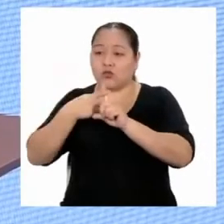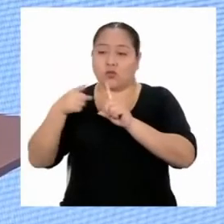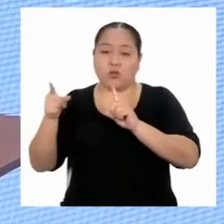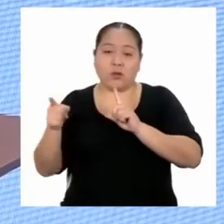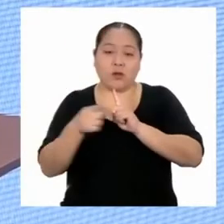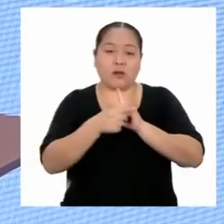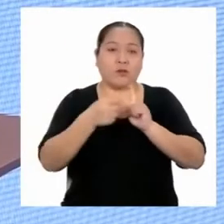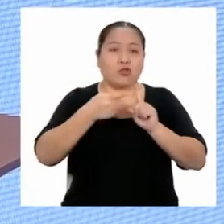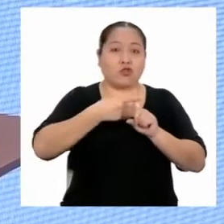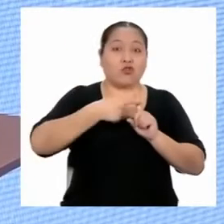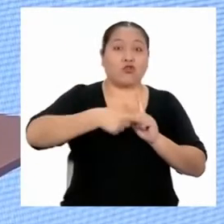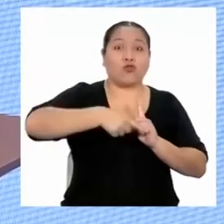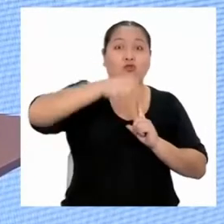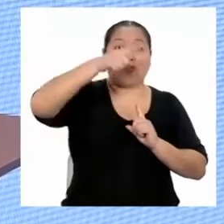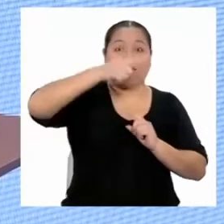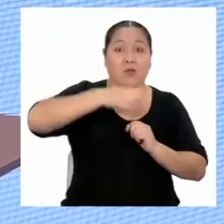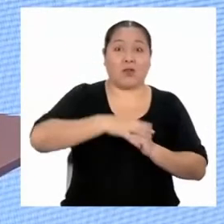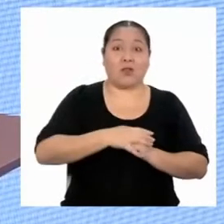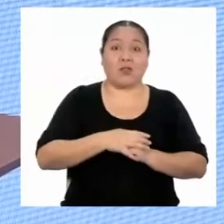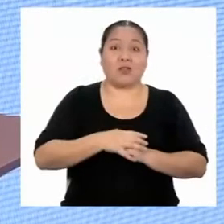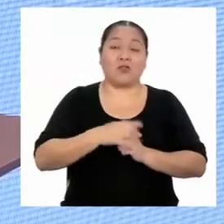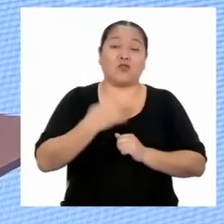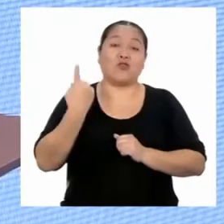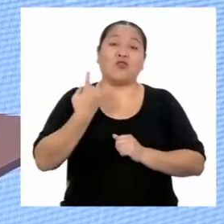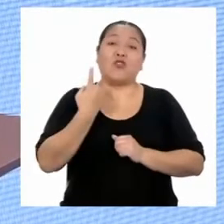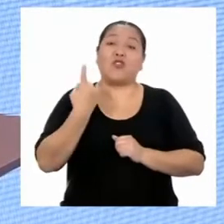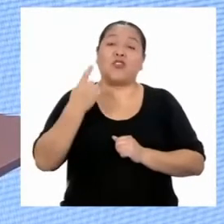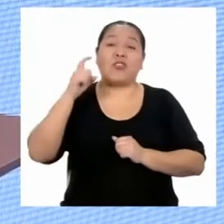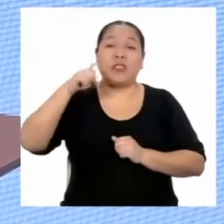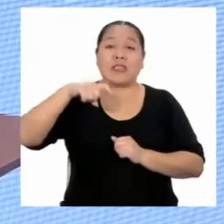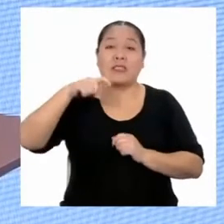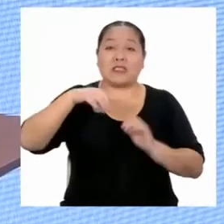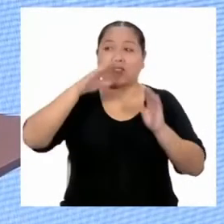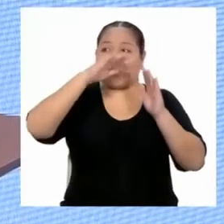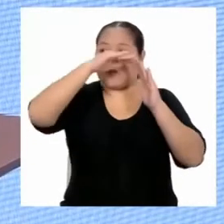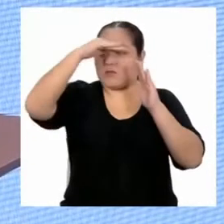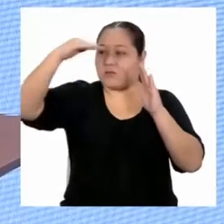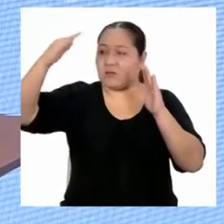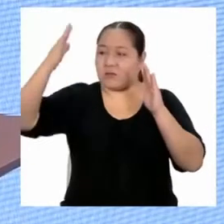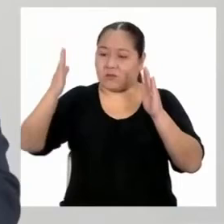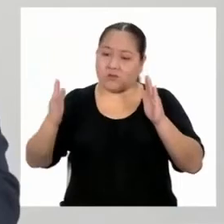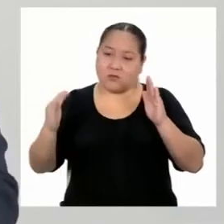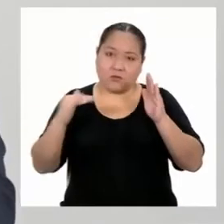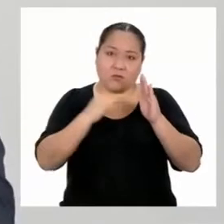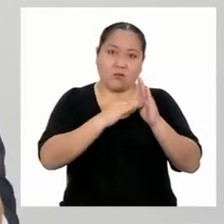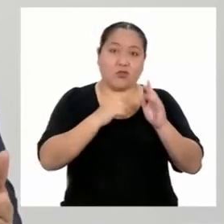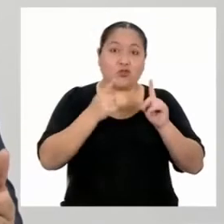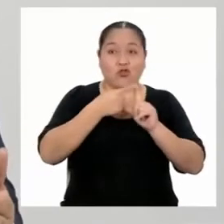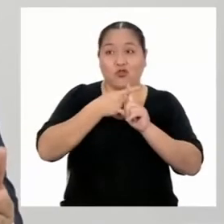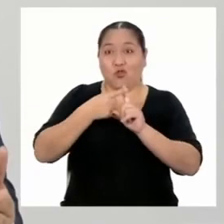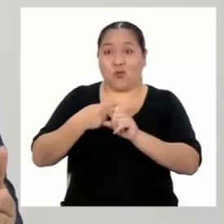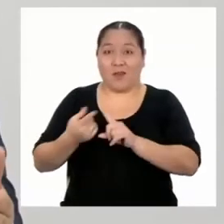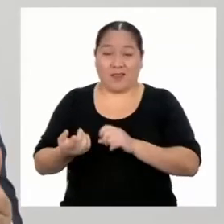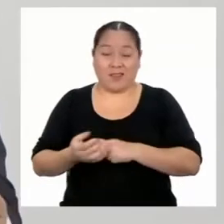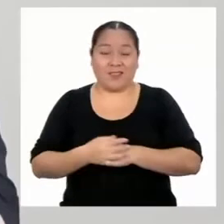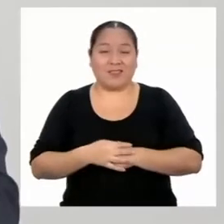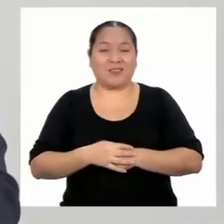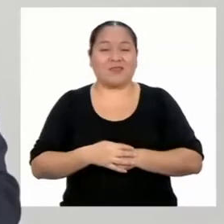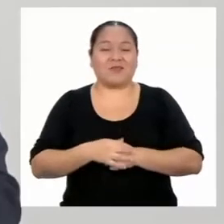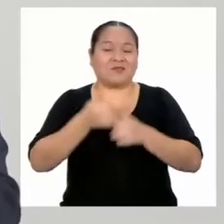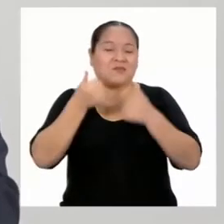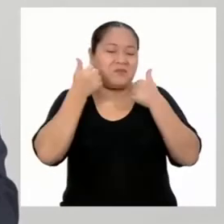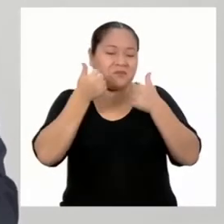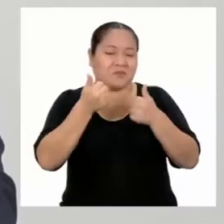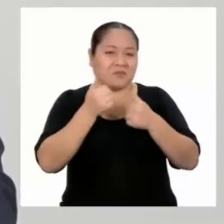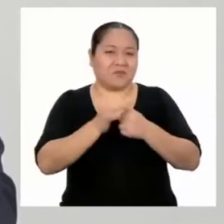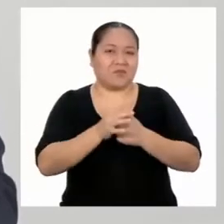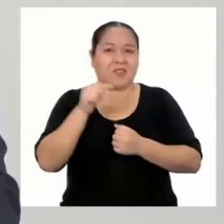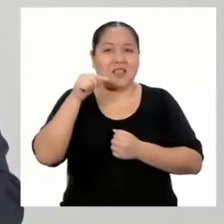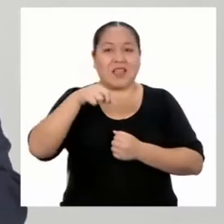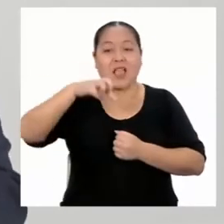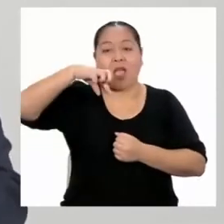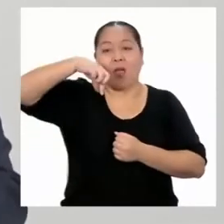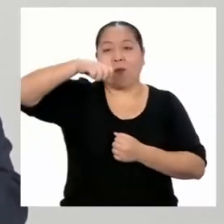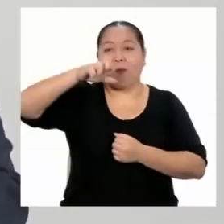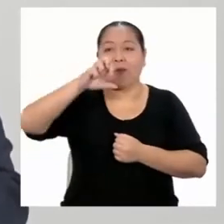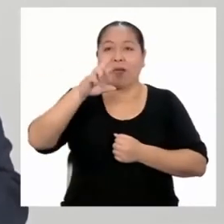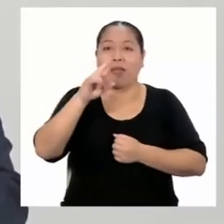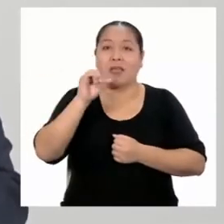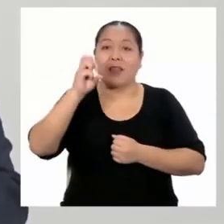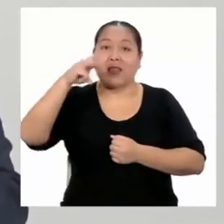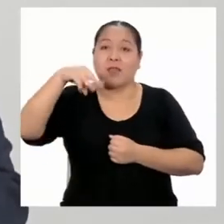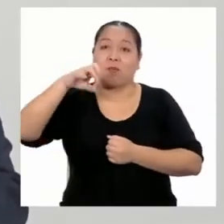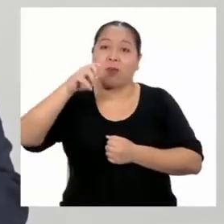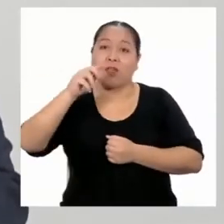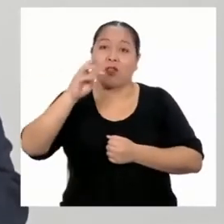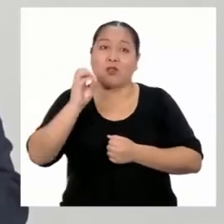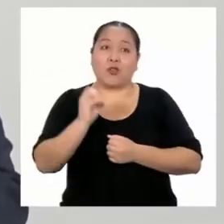para calcularlo, solo tengo que sumar los valores de los 4 lados del rectángulo. Genial, Yanira. Al perímetro lo